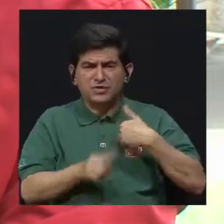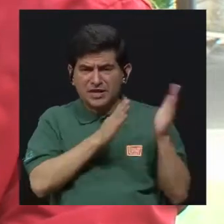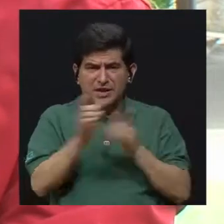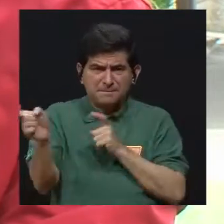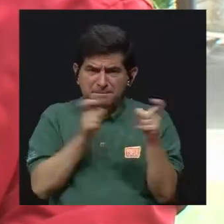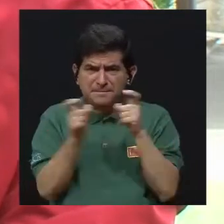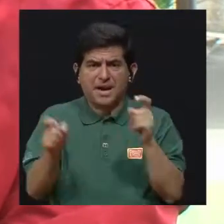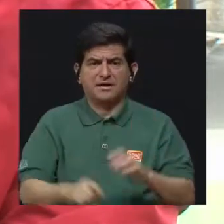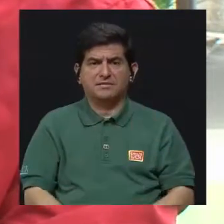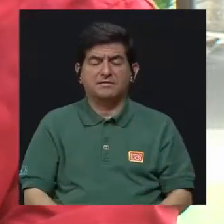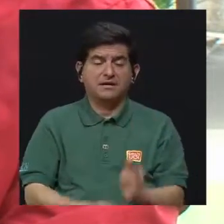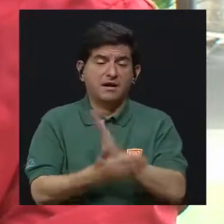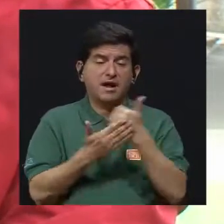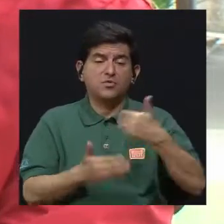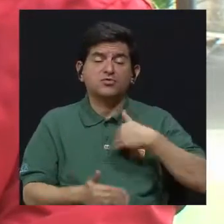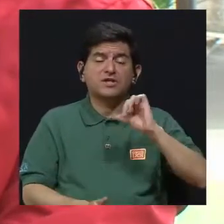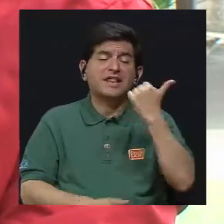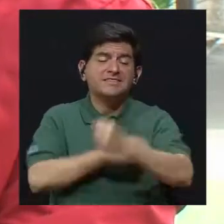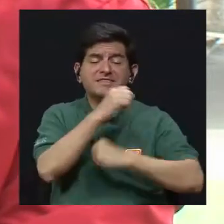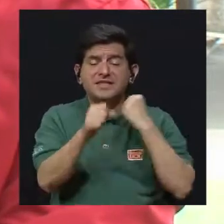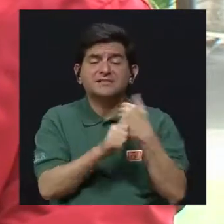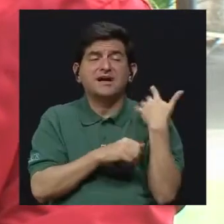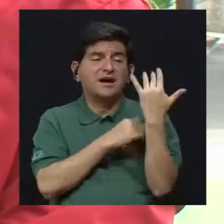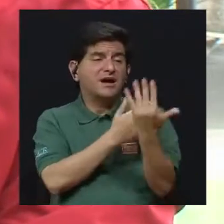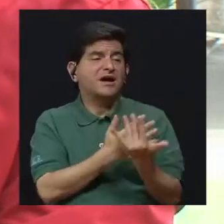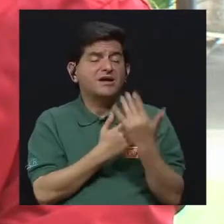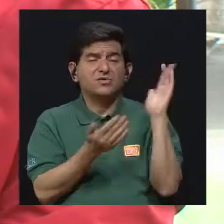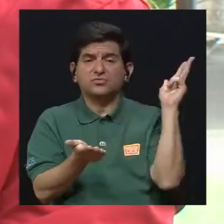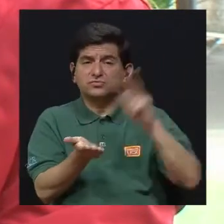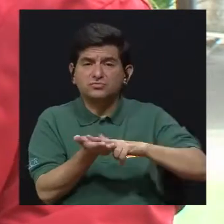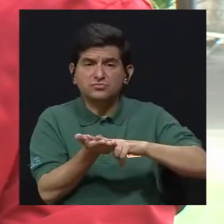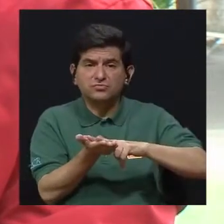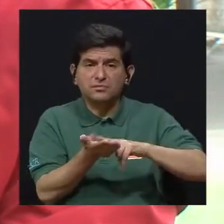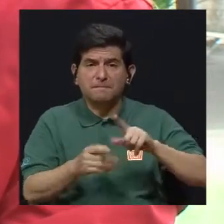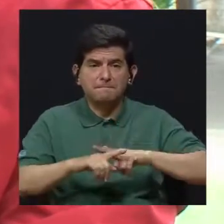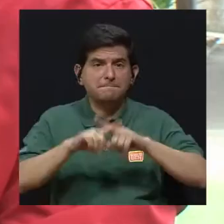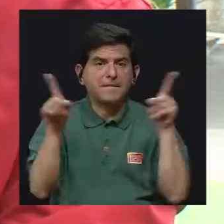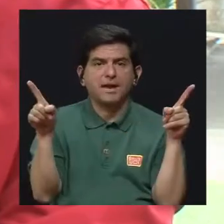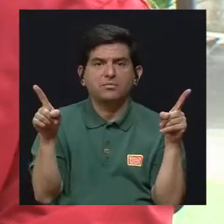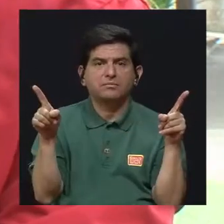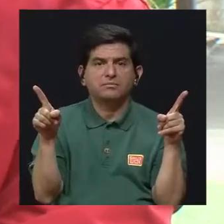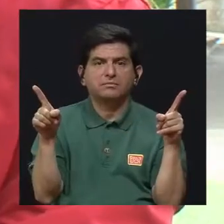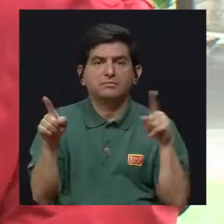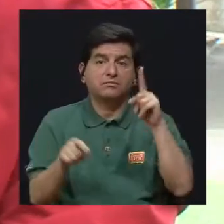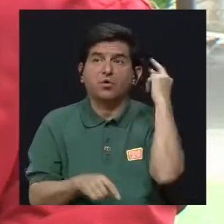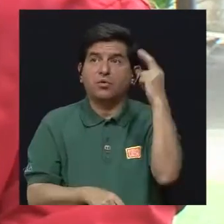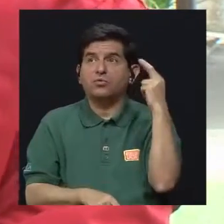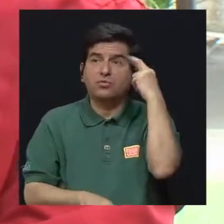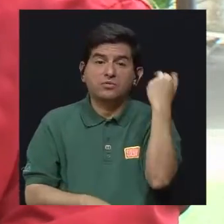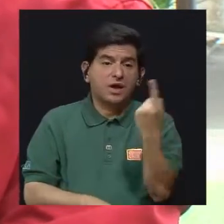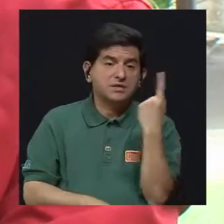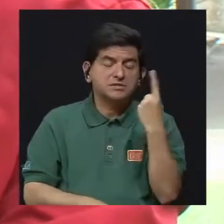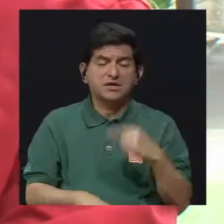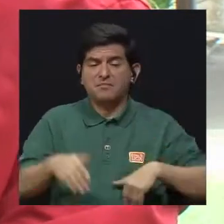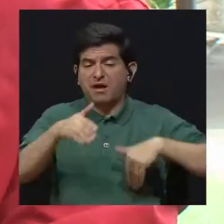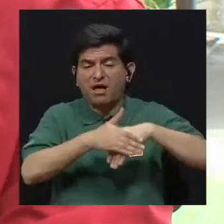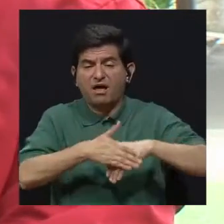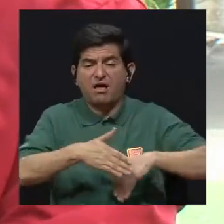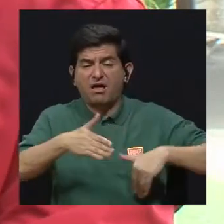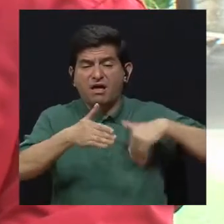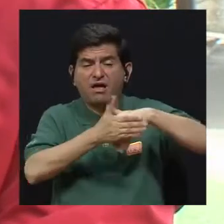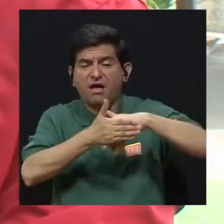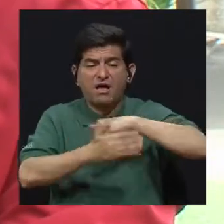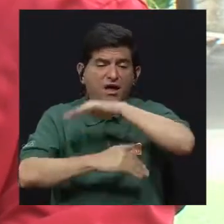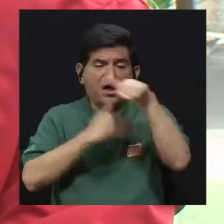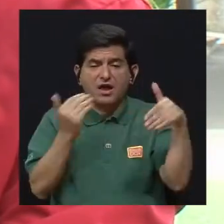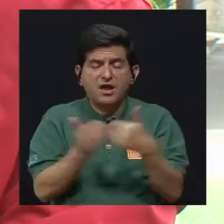planes reguladores. Algunos tienen 10 años de estar a la espera de que se les apruebe, y sin embargo, por alguna razón siempre surge un obstáculo y